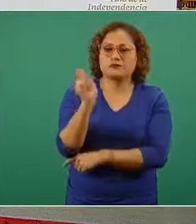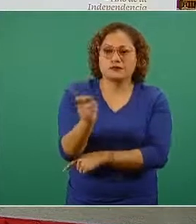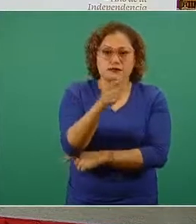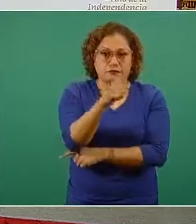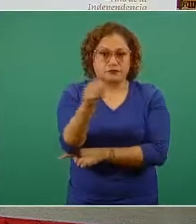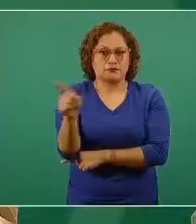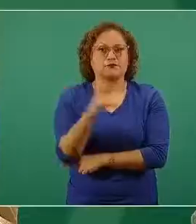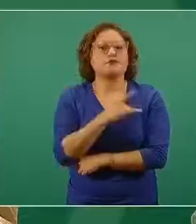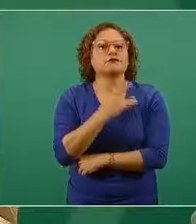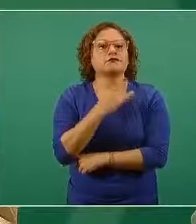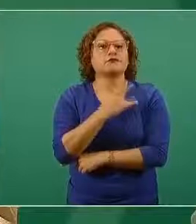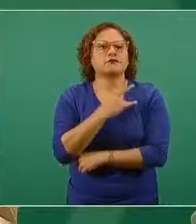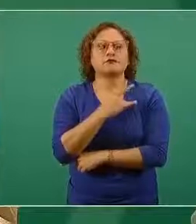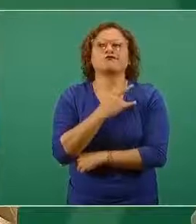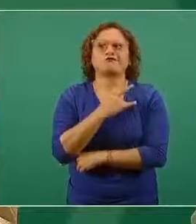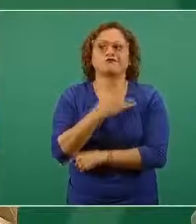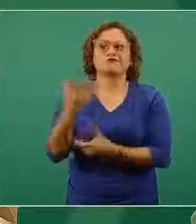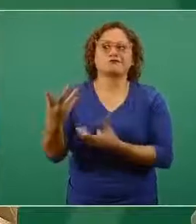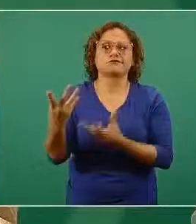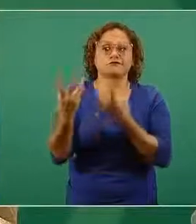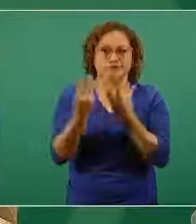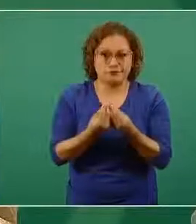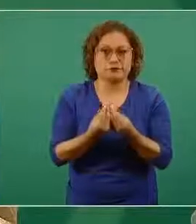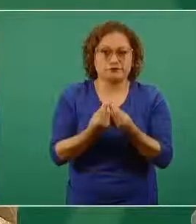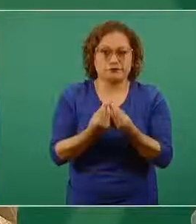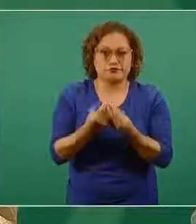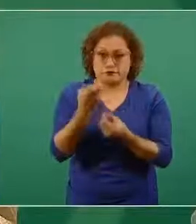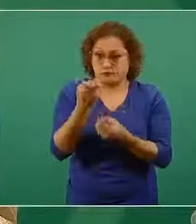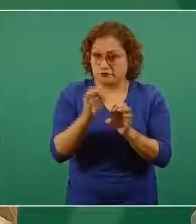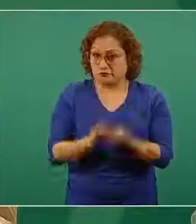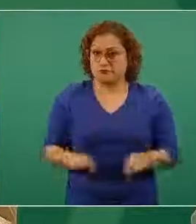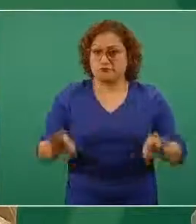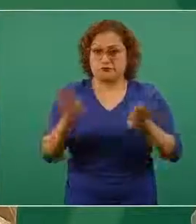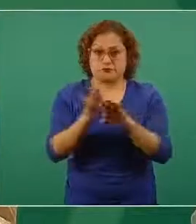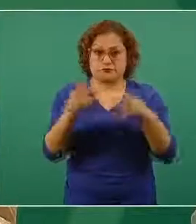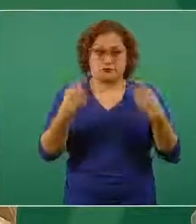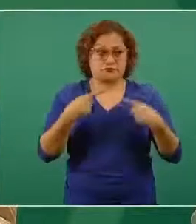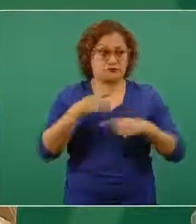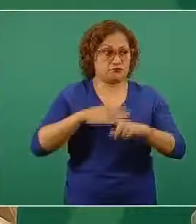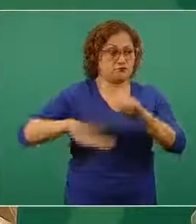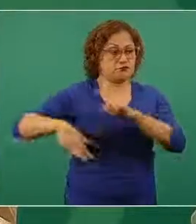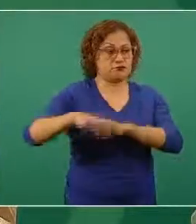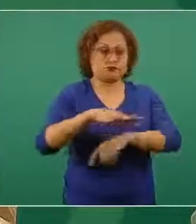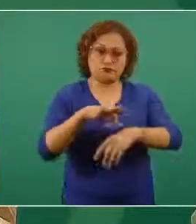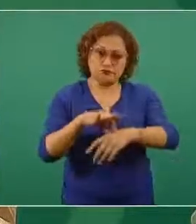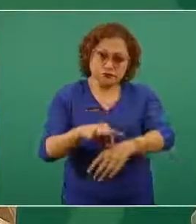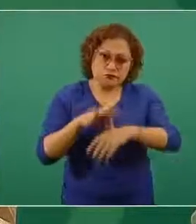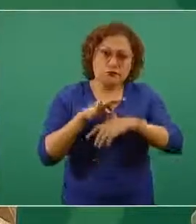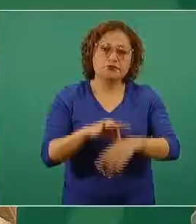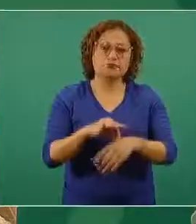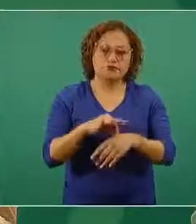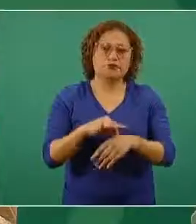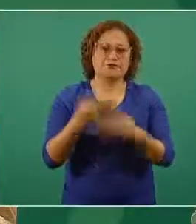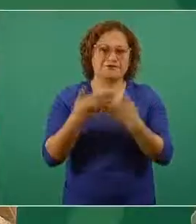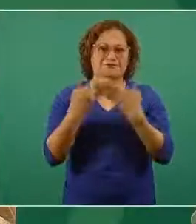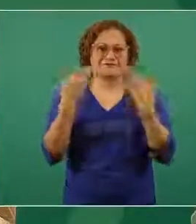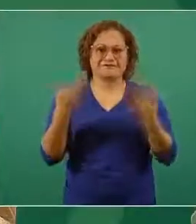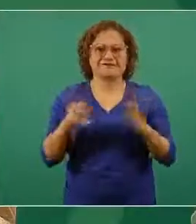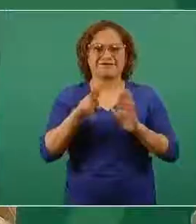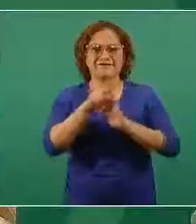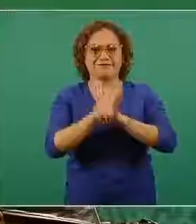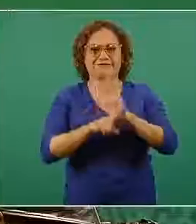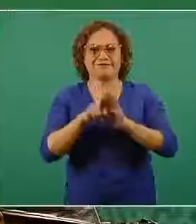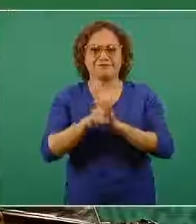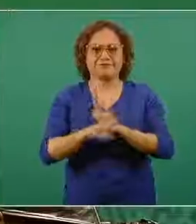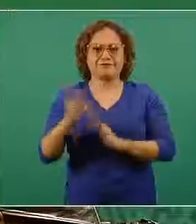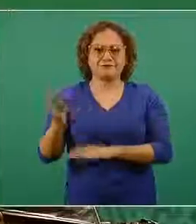tengamos este tipo de acompañamiento con la parte de la población y el día de hoy estos 3 videos nos van a hacer